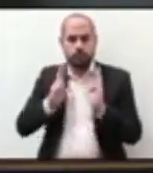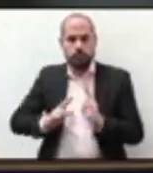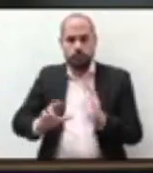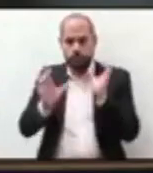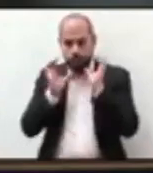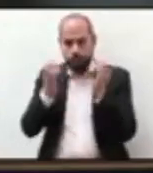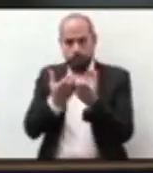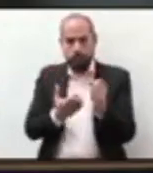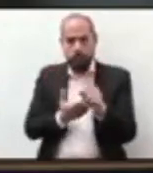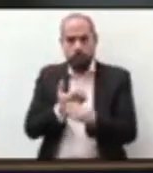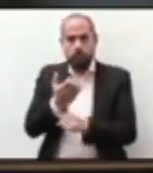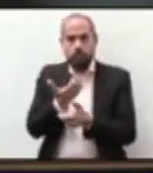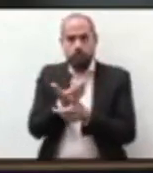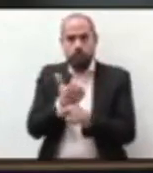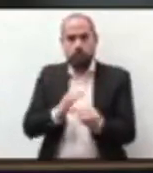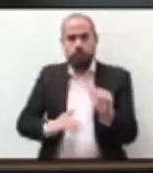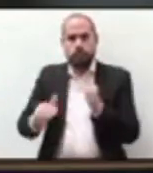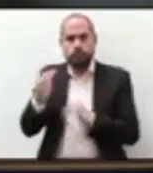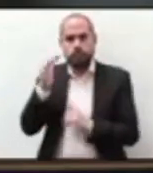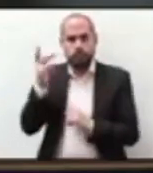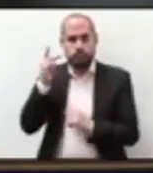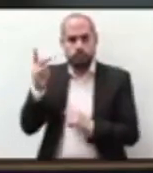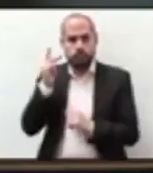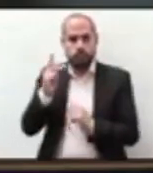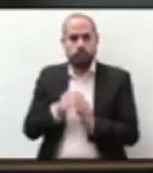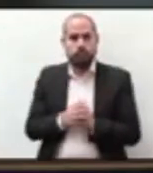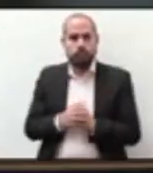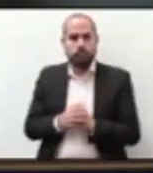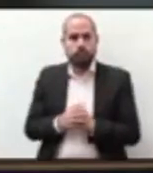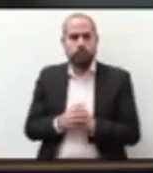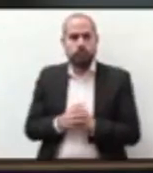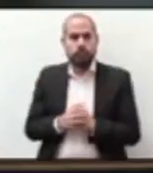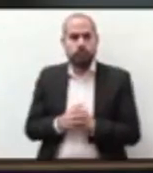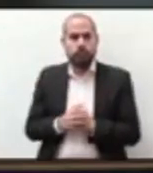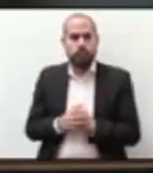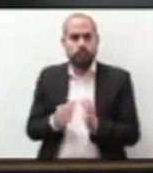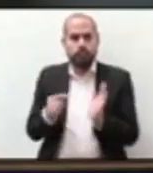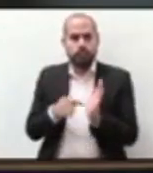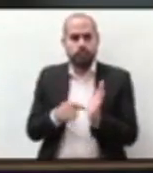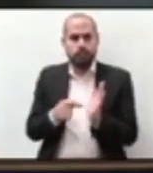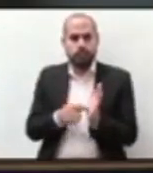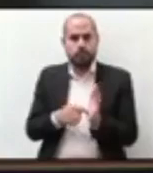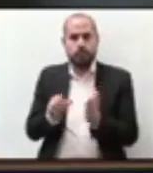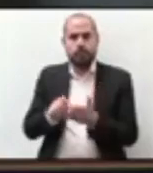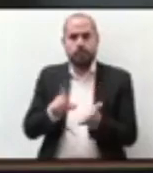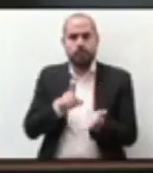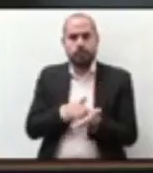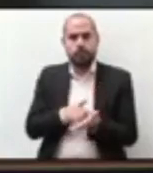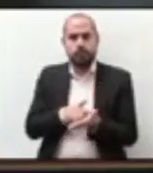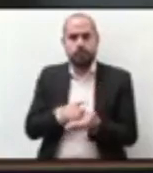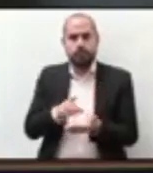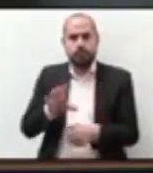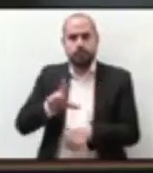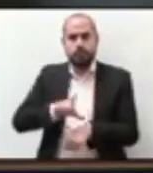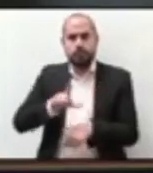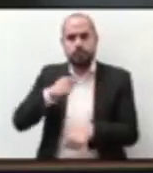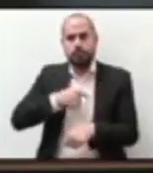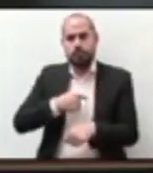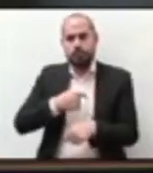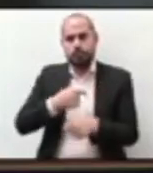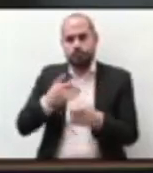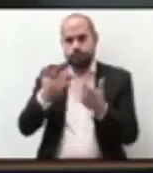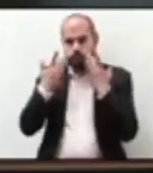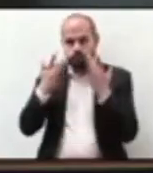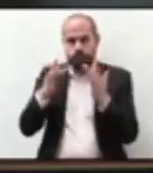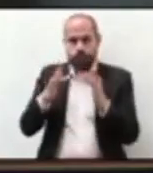honorable congreso del estado libre y soberano de Puebla por los que solicitan licencia para separarse por tiempo